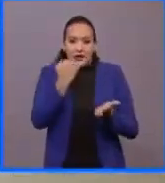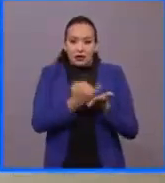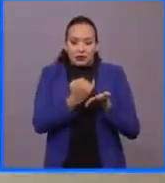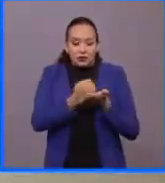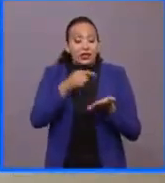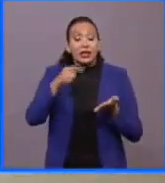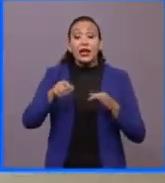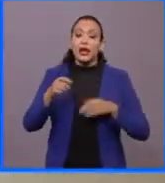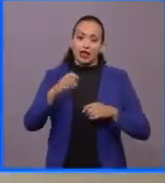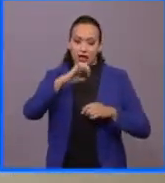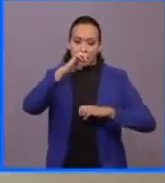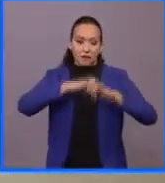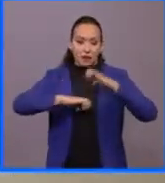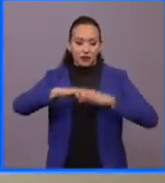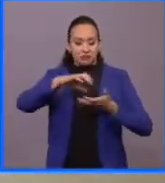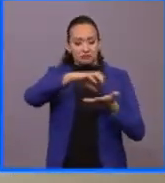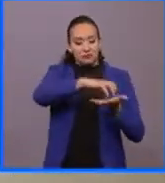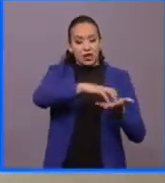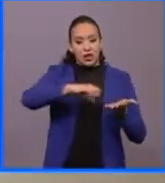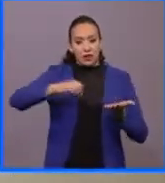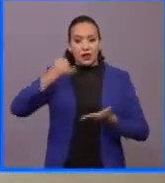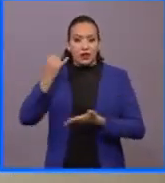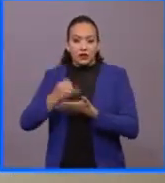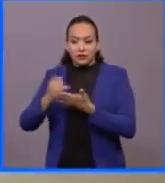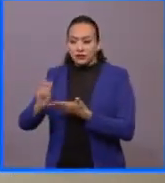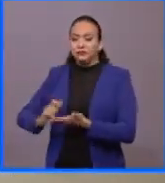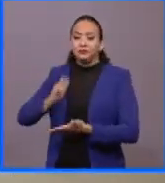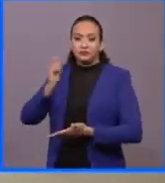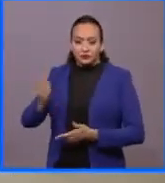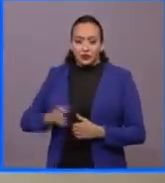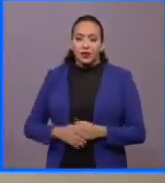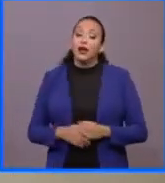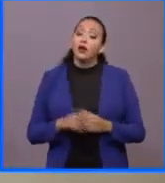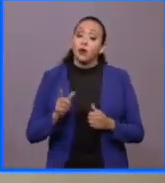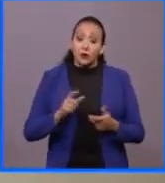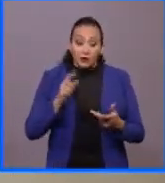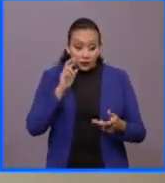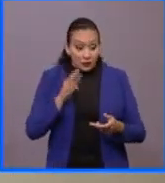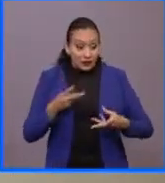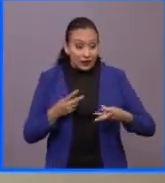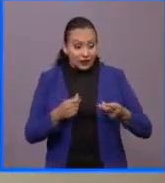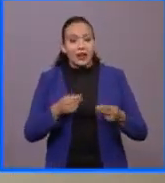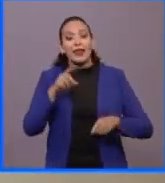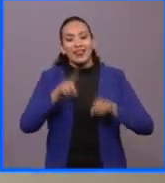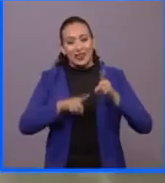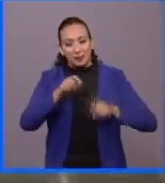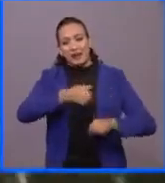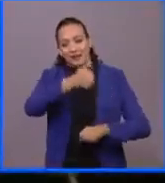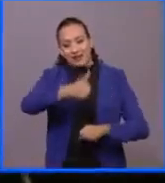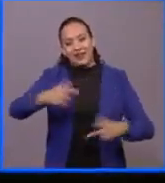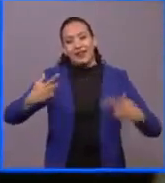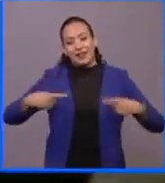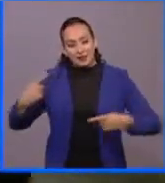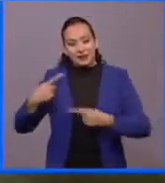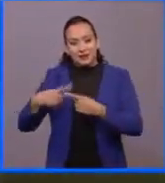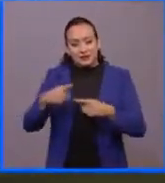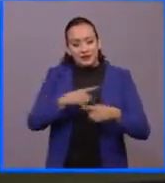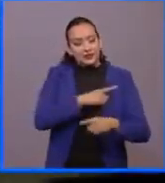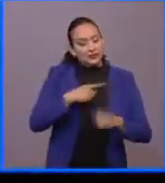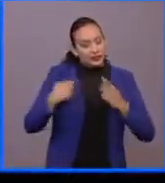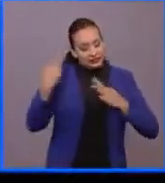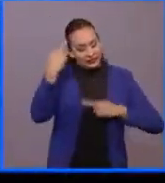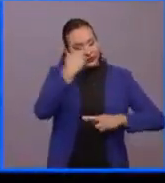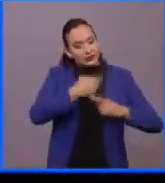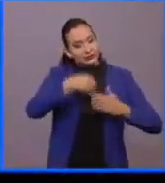que si se acredita que se trata de un gasto indispensable, procede su deducción. Cada caso, se añade, debe examinarse en